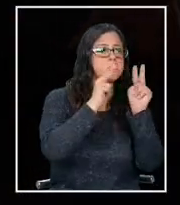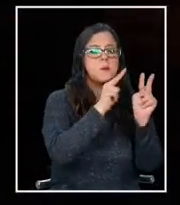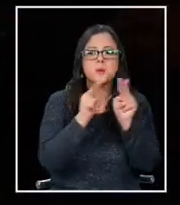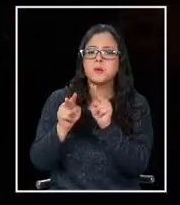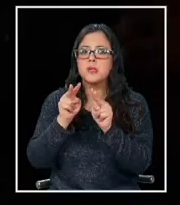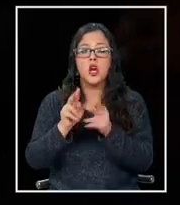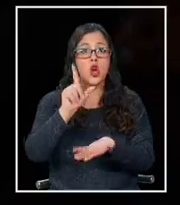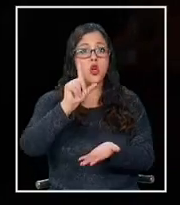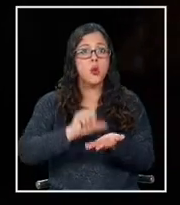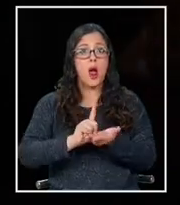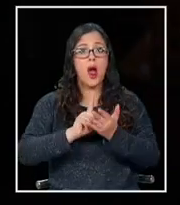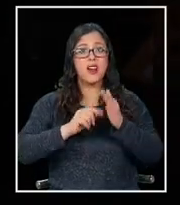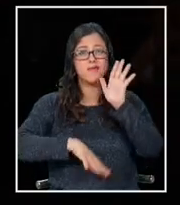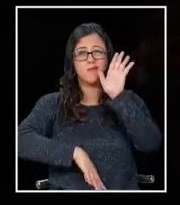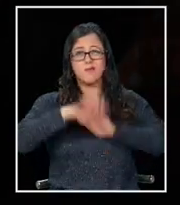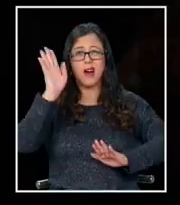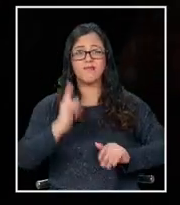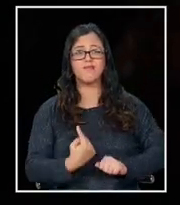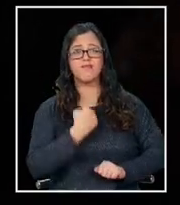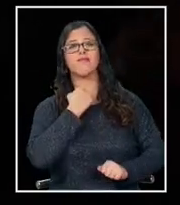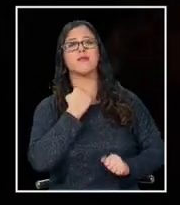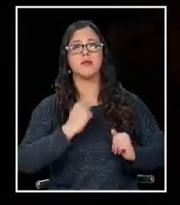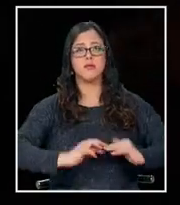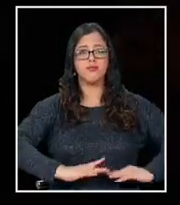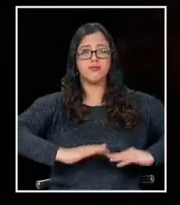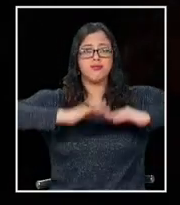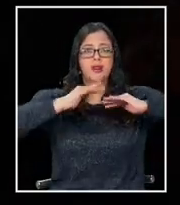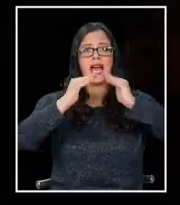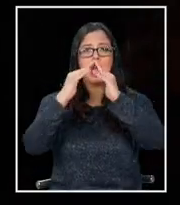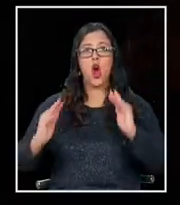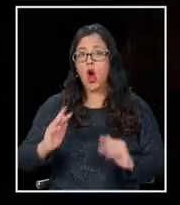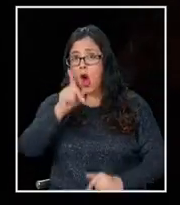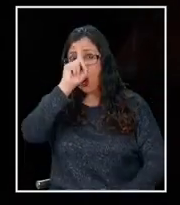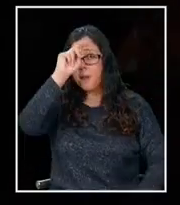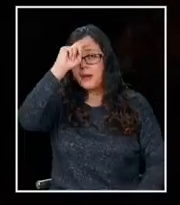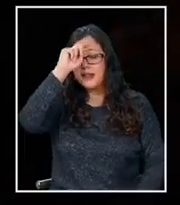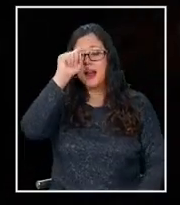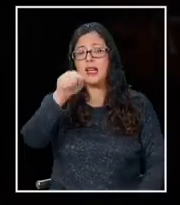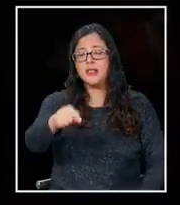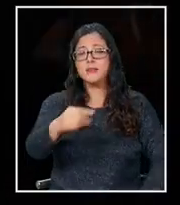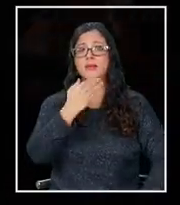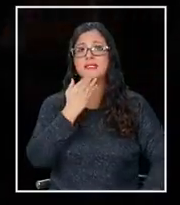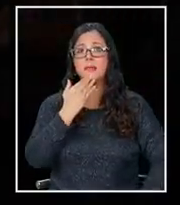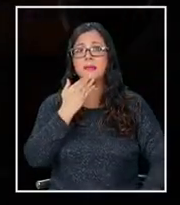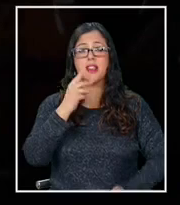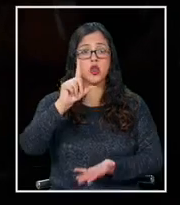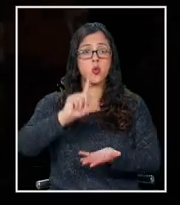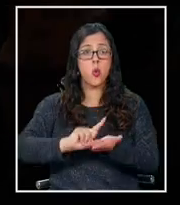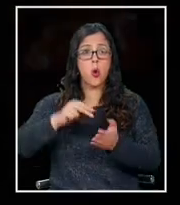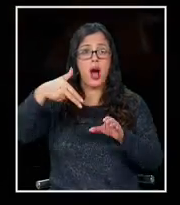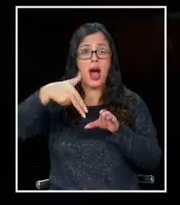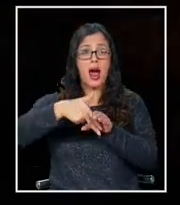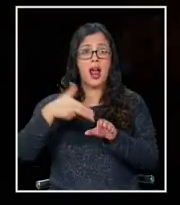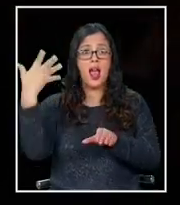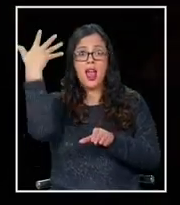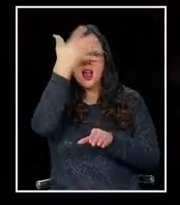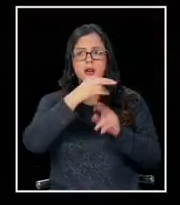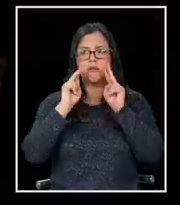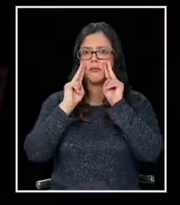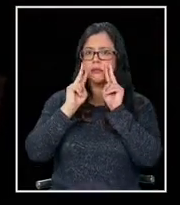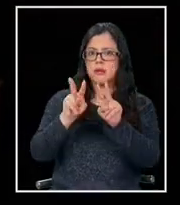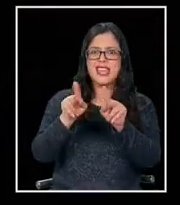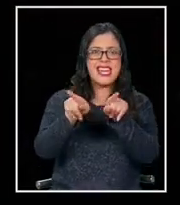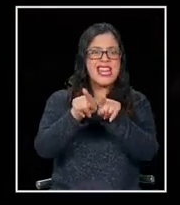la parte más importante, que es donde se encontraba el hospital, donde se encontraba justamente esta bencinera, donde parecía un lago,